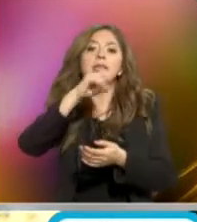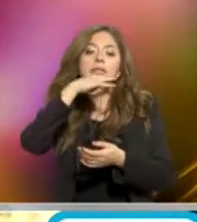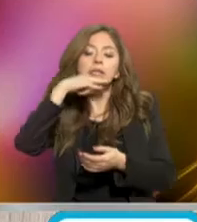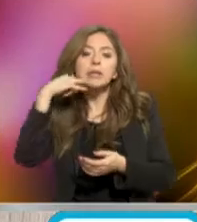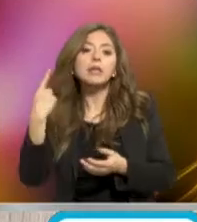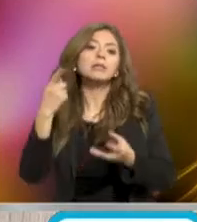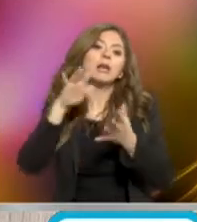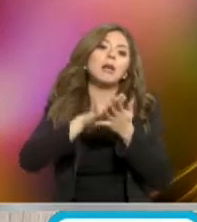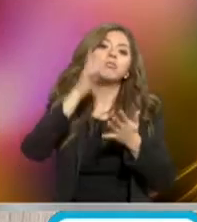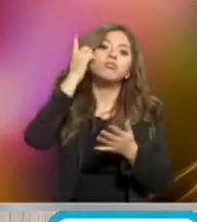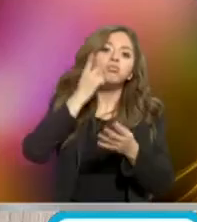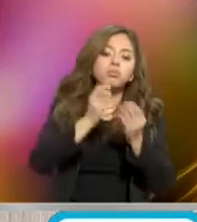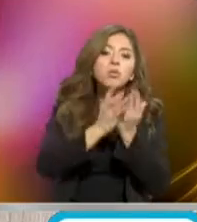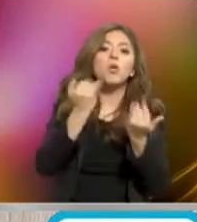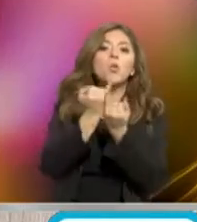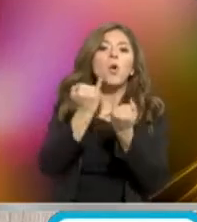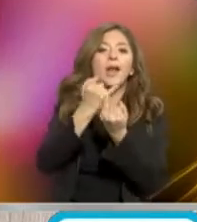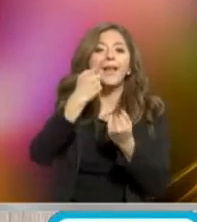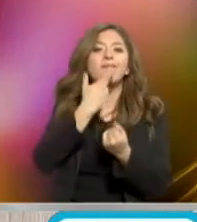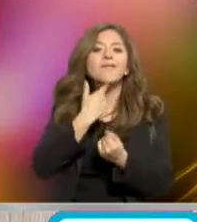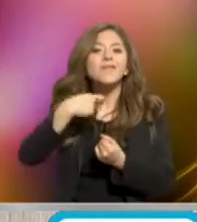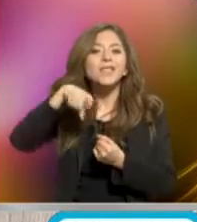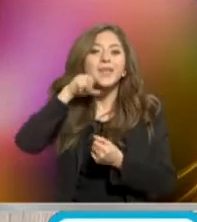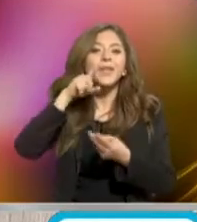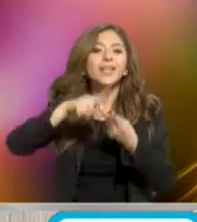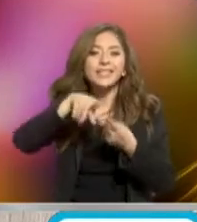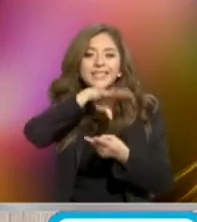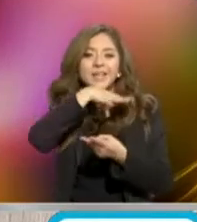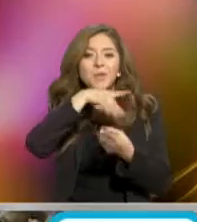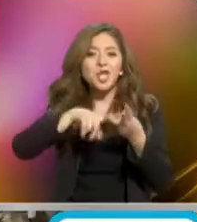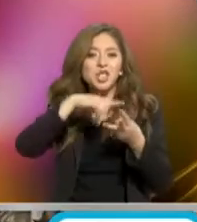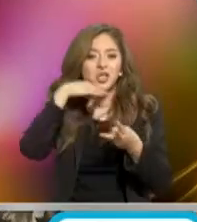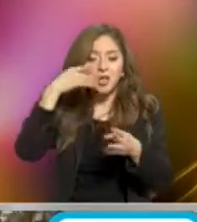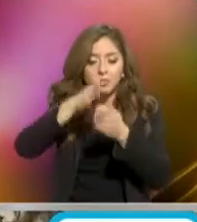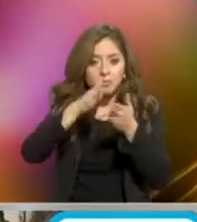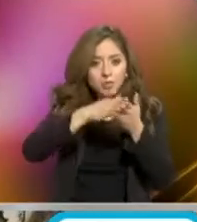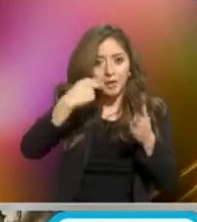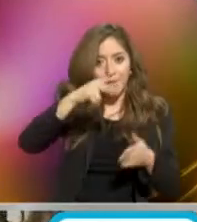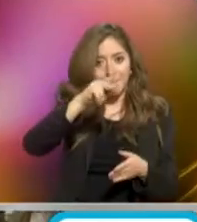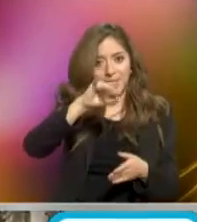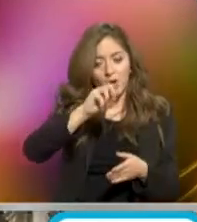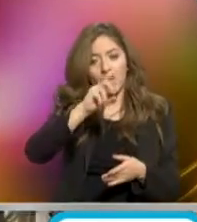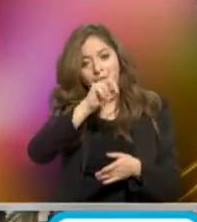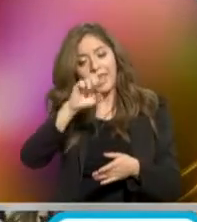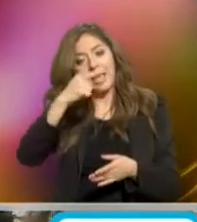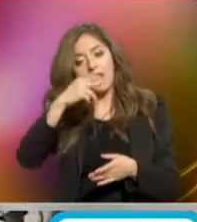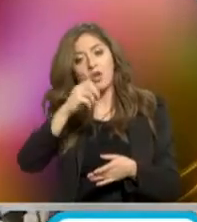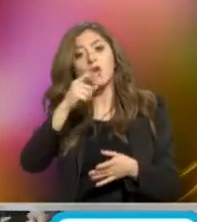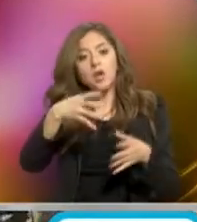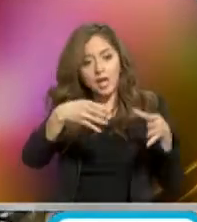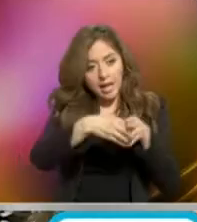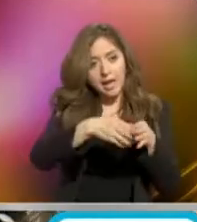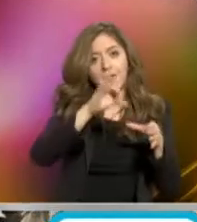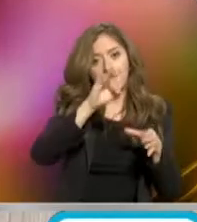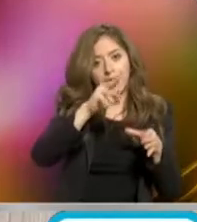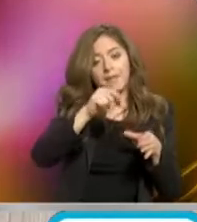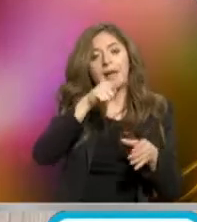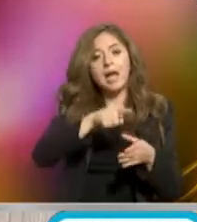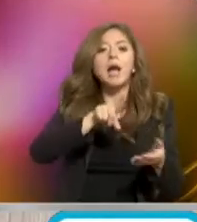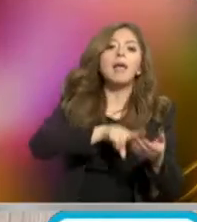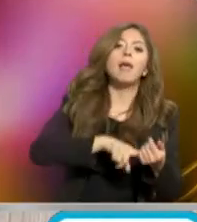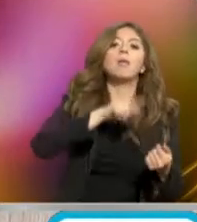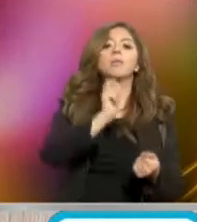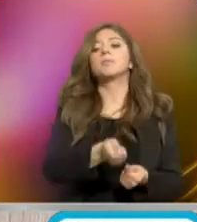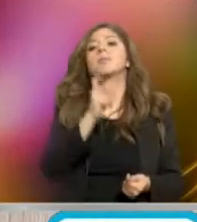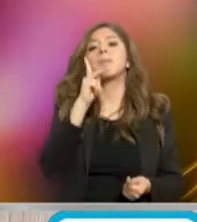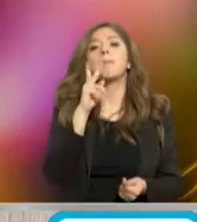verdura, el pico de gallo que nos encanta. Sí. Podemos agregarlo y tenemos un platillo igual balanceado, alto en fibra y con proteína vegetal.